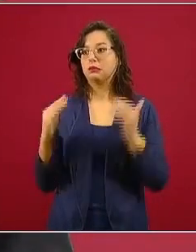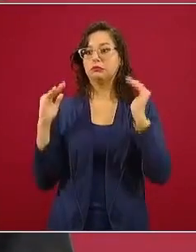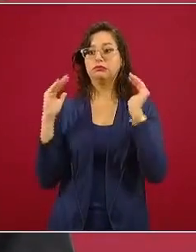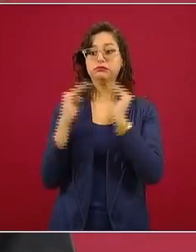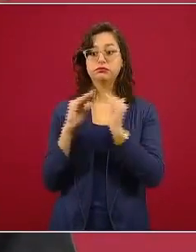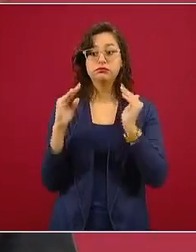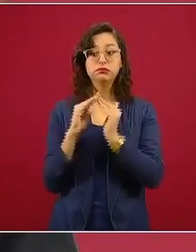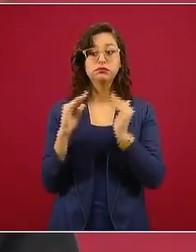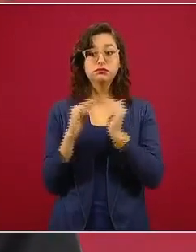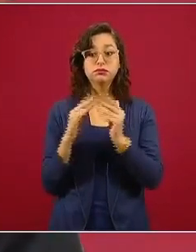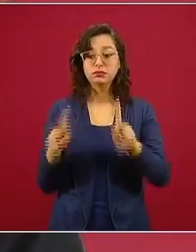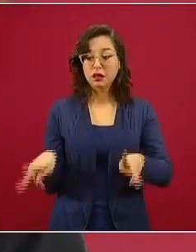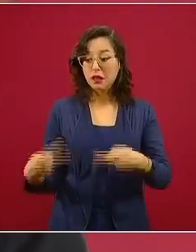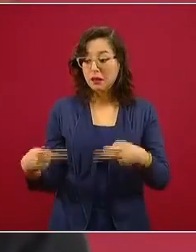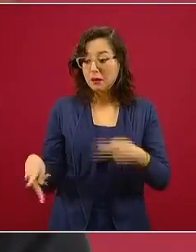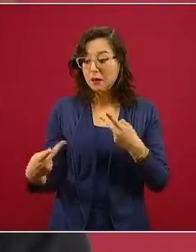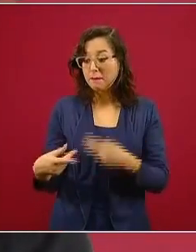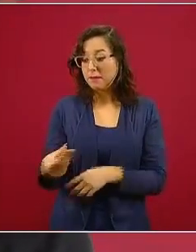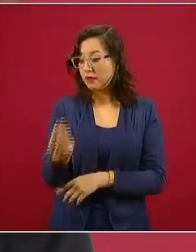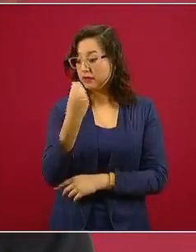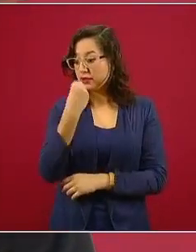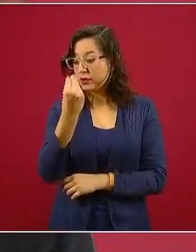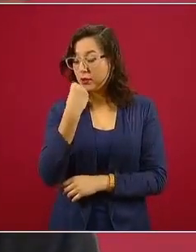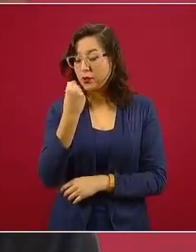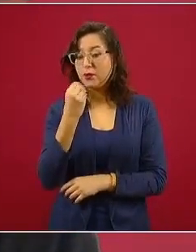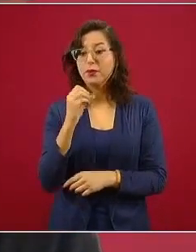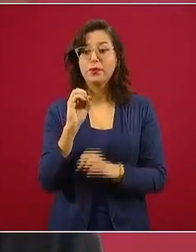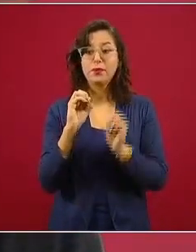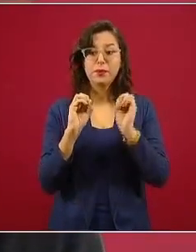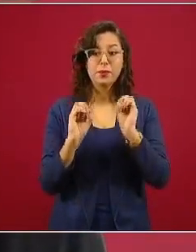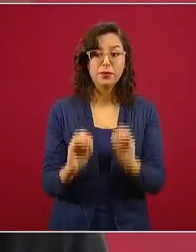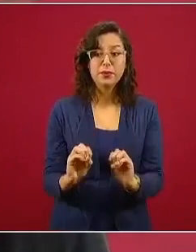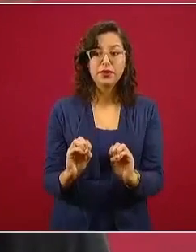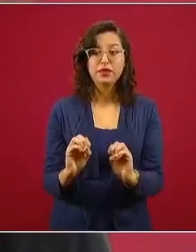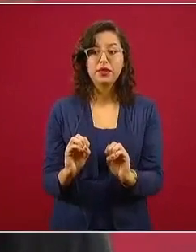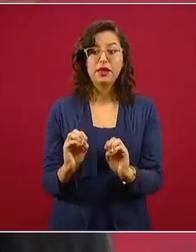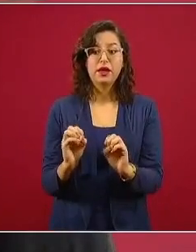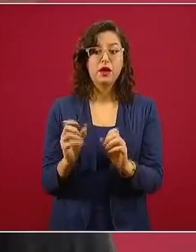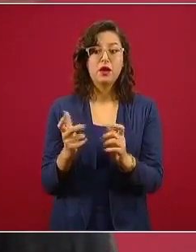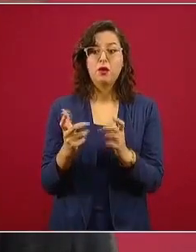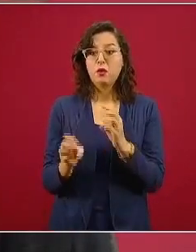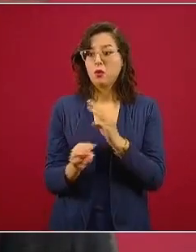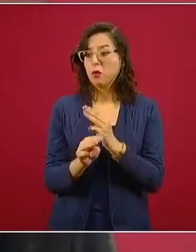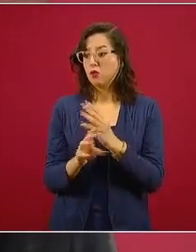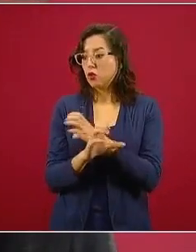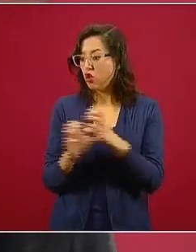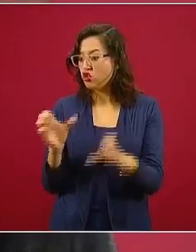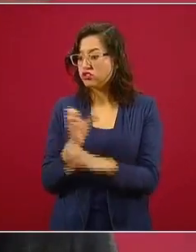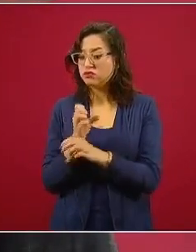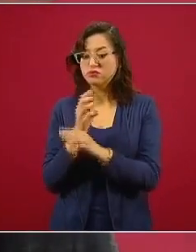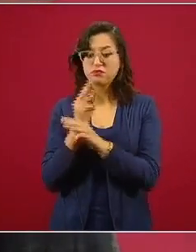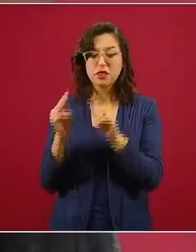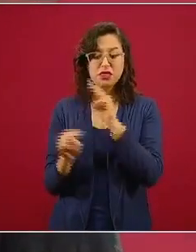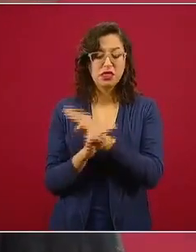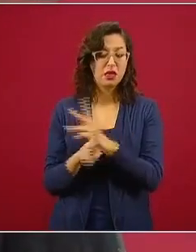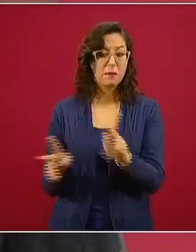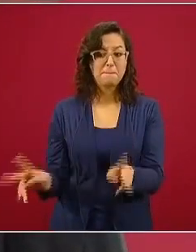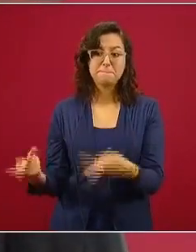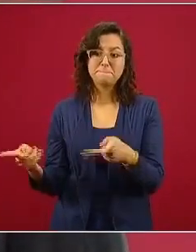venta de comida o de cualquier mercancía.